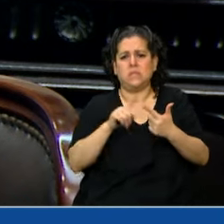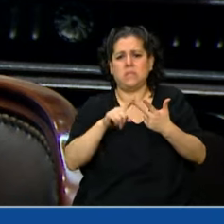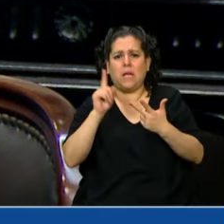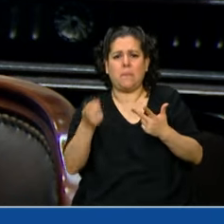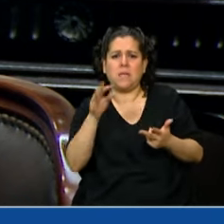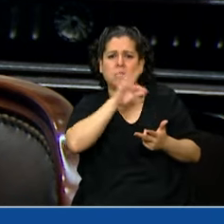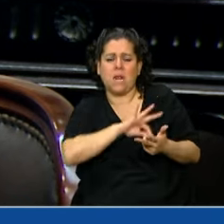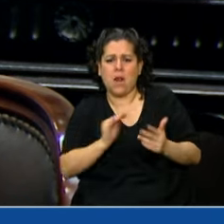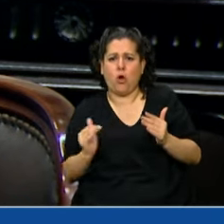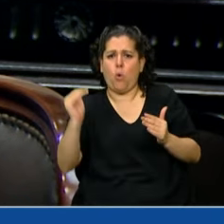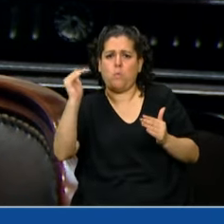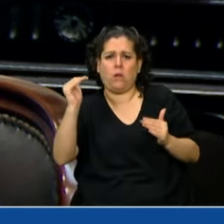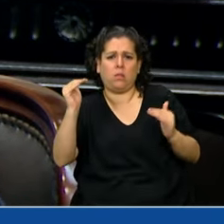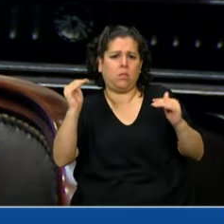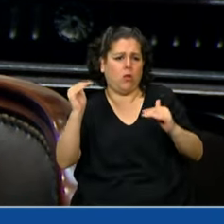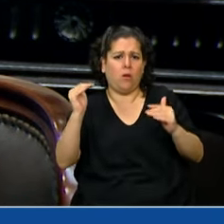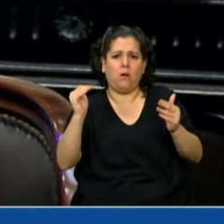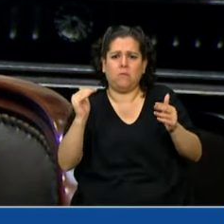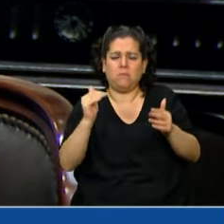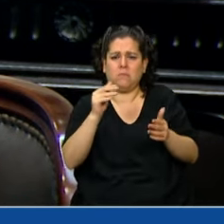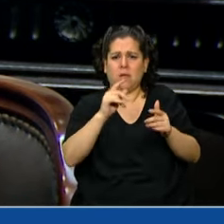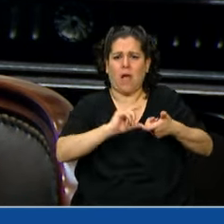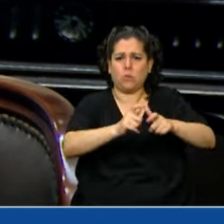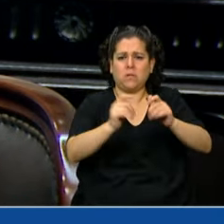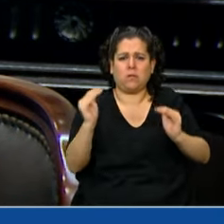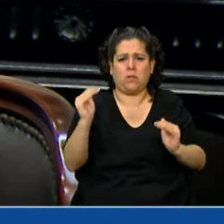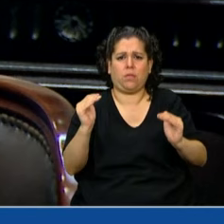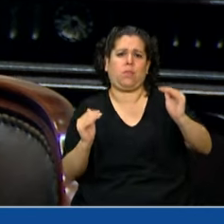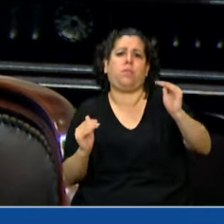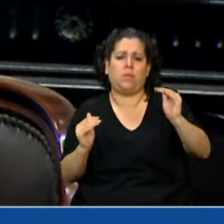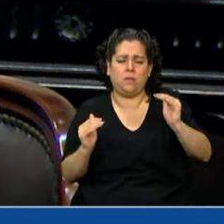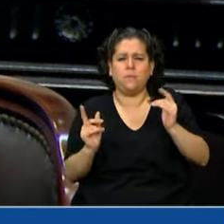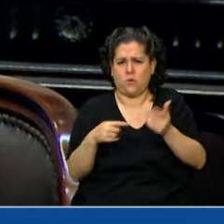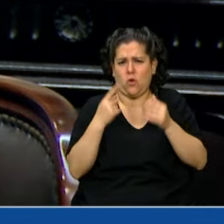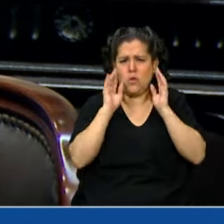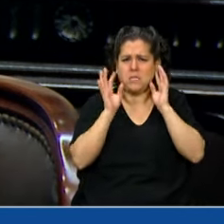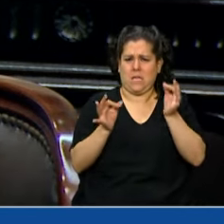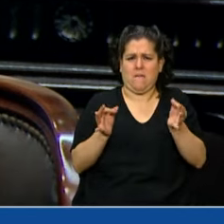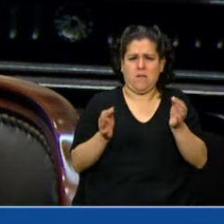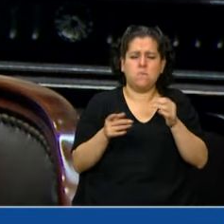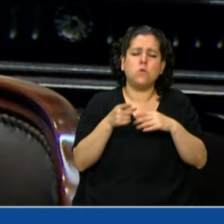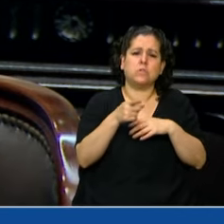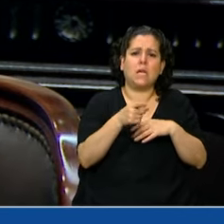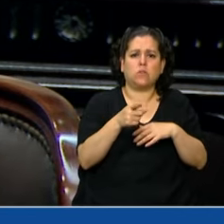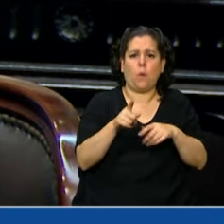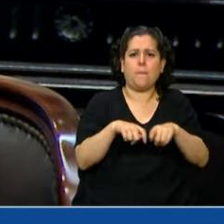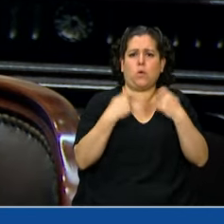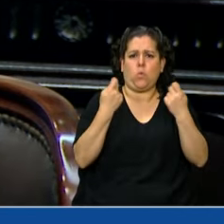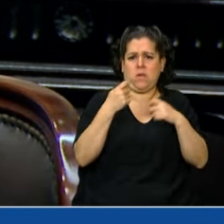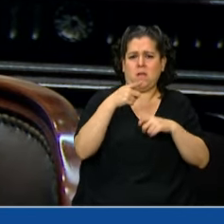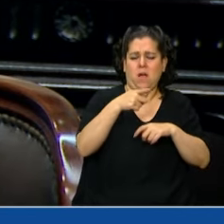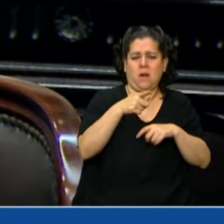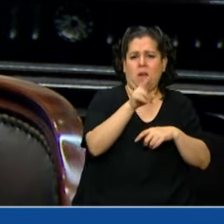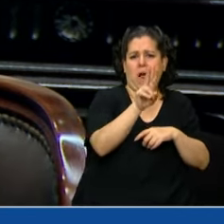aumento de los salarios con lo cual también sabemos desde el vamos que esto va a afectar la rentabilidad de los